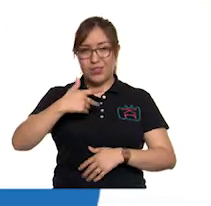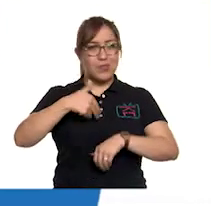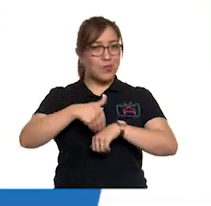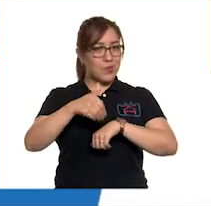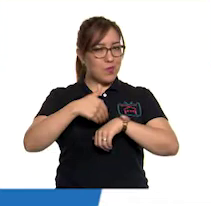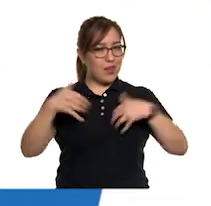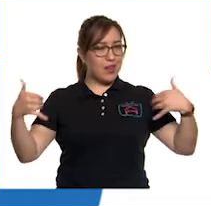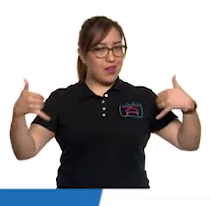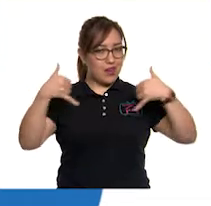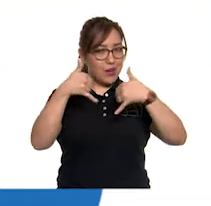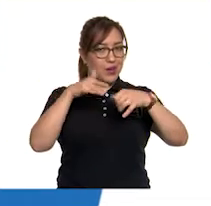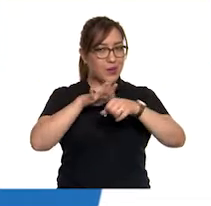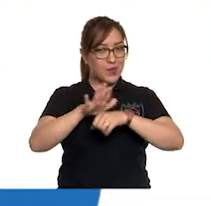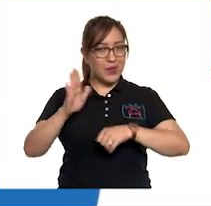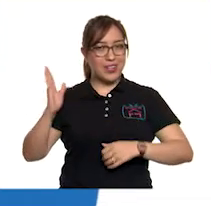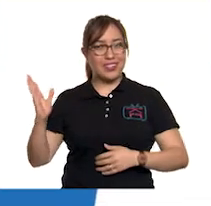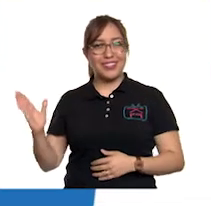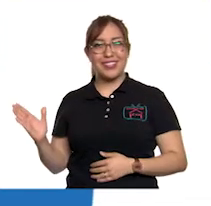¡Gracias!